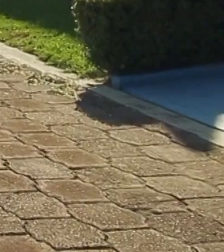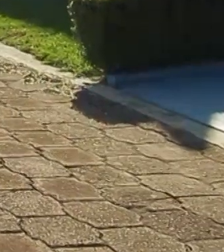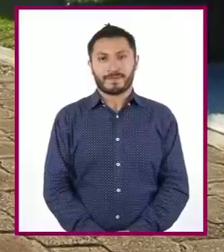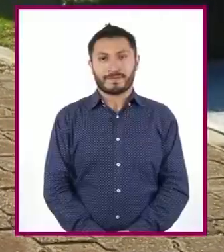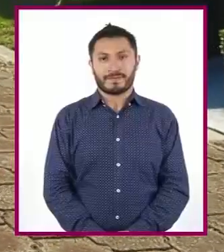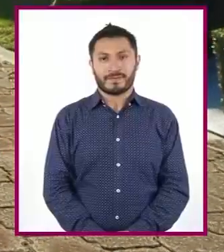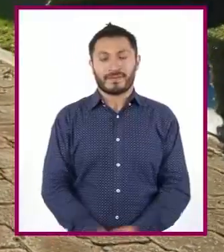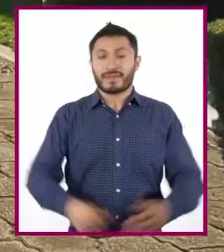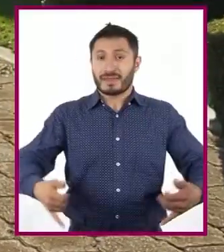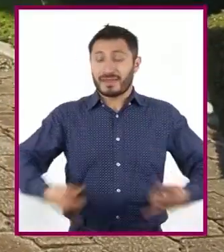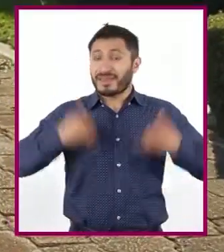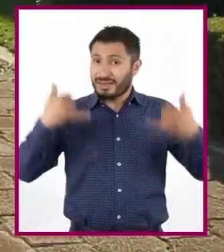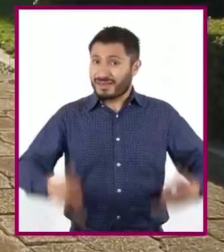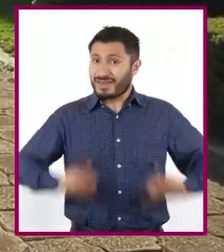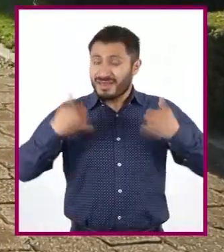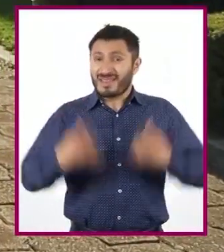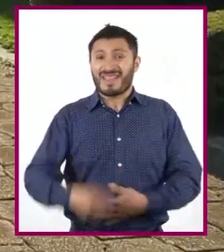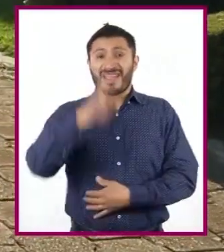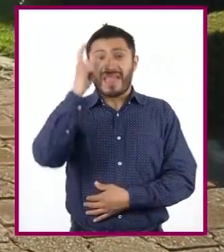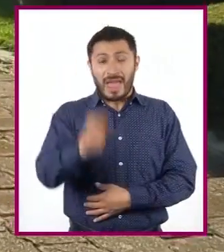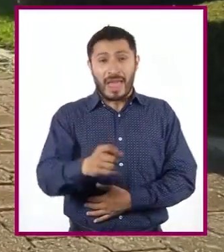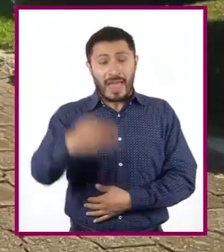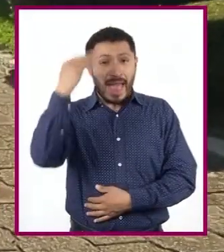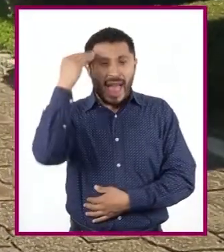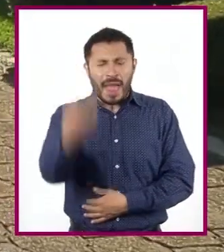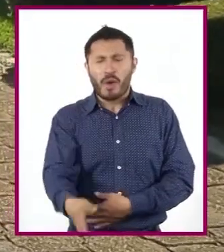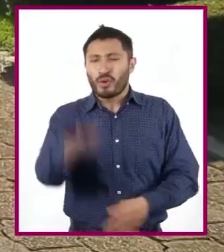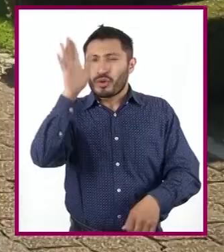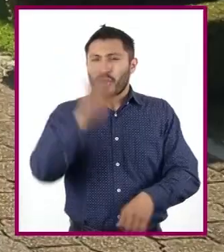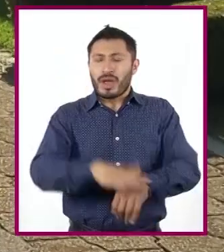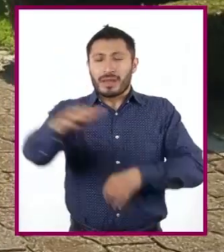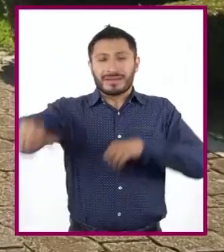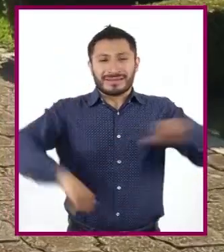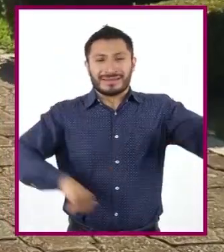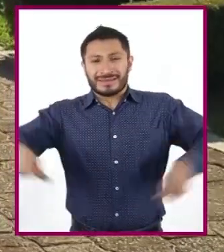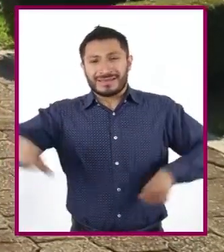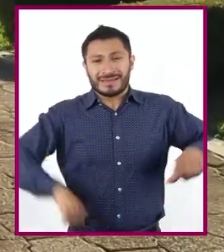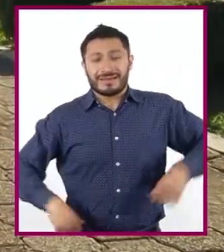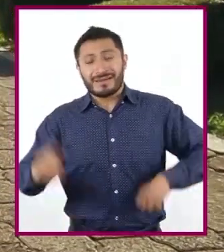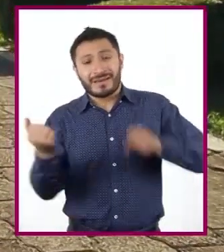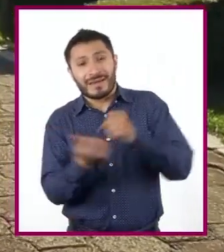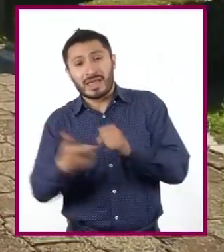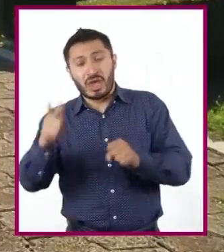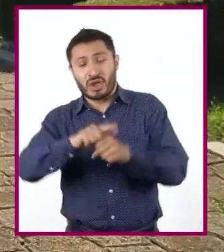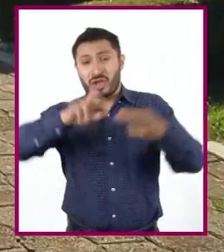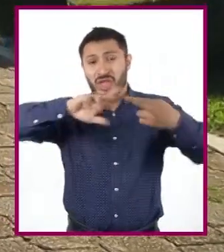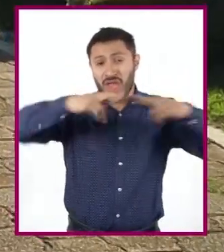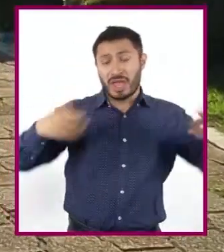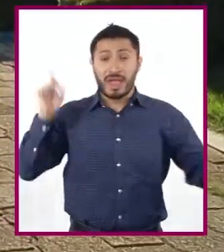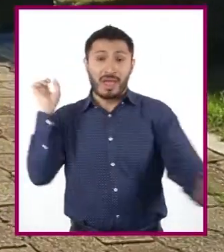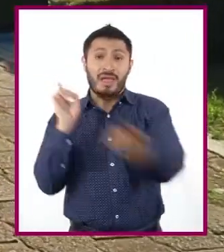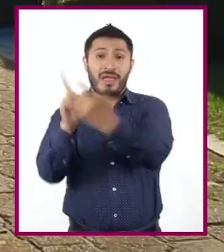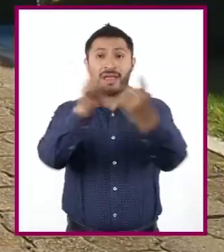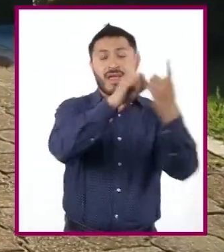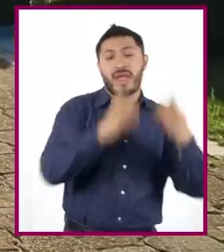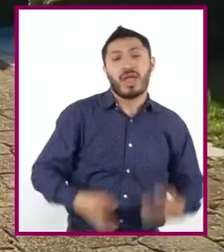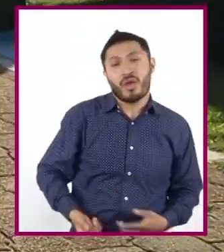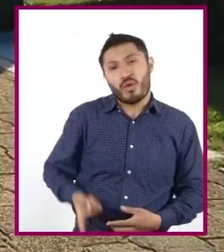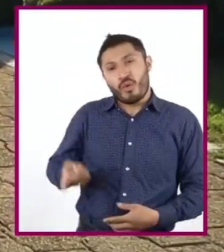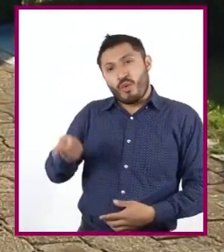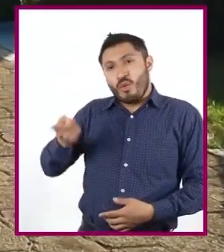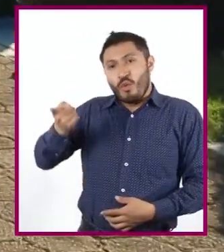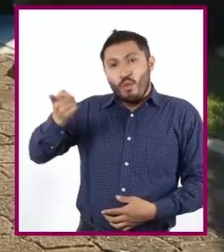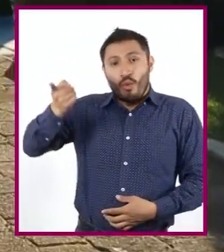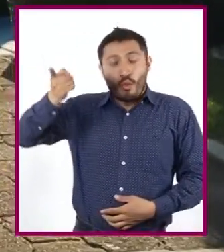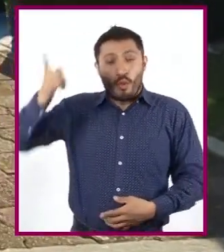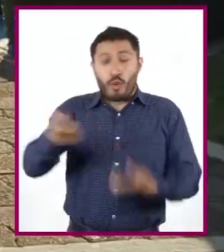No tengo la menor duda. Por supuesto que sí. ¿Cómo se forma este hábito de la lectura? Lo veremos hoy.